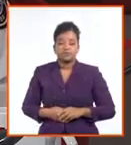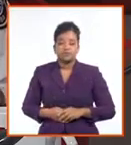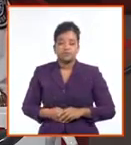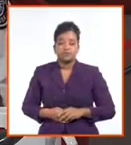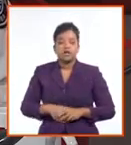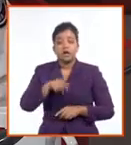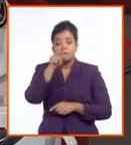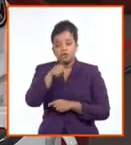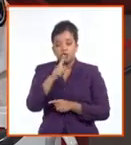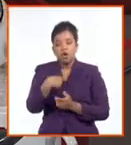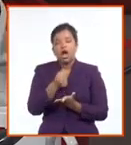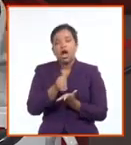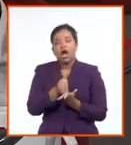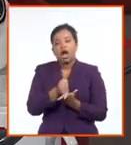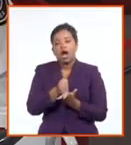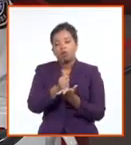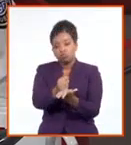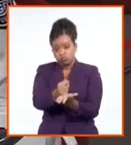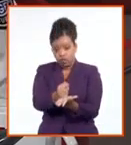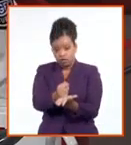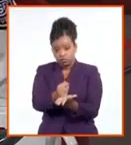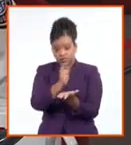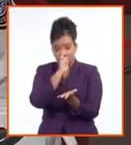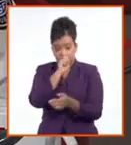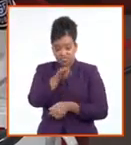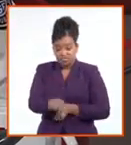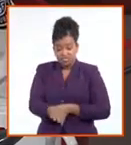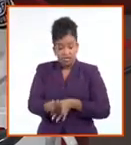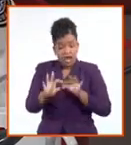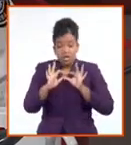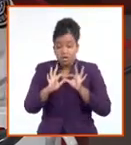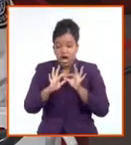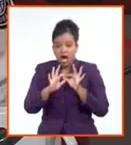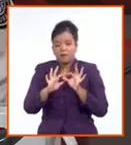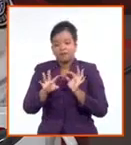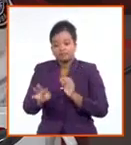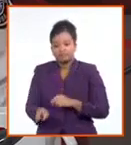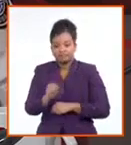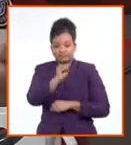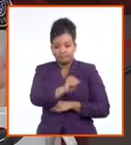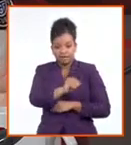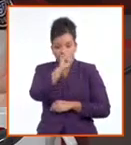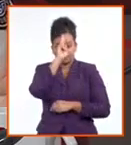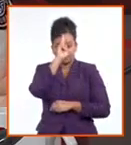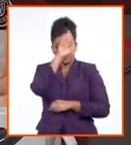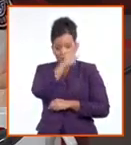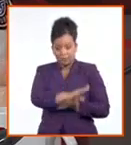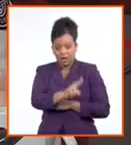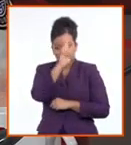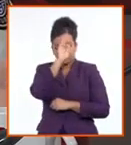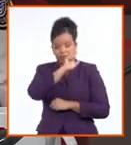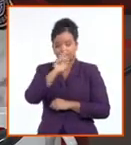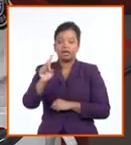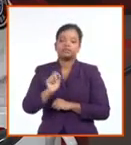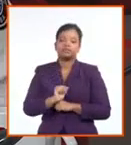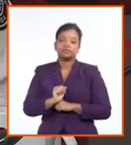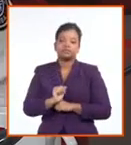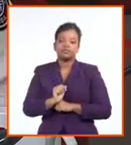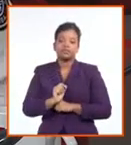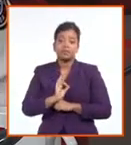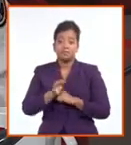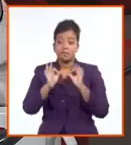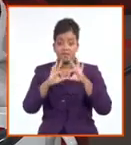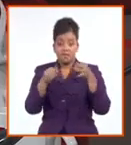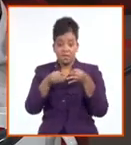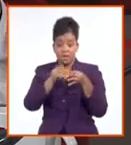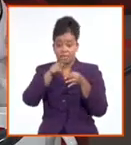asistidas, fueron rescatadas y la menor fue trasladada a un centro de salud. Se pudo conocer a partir de las mismas declaraciones de estos